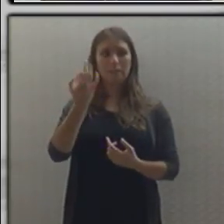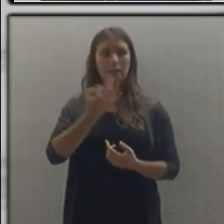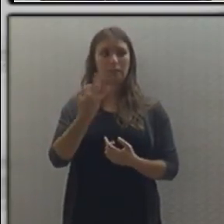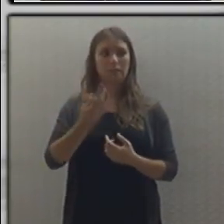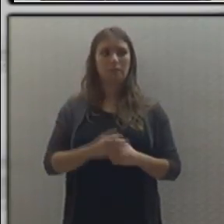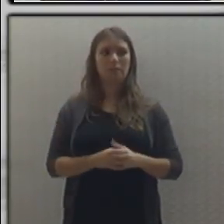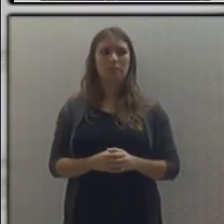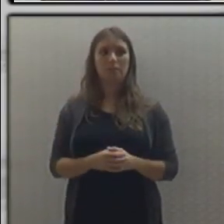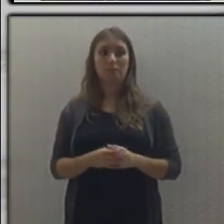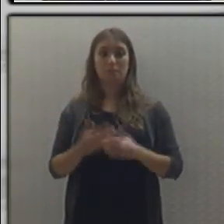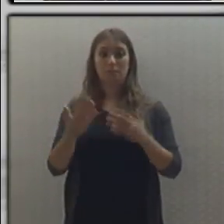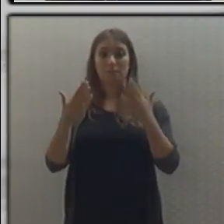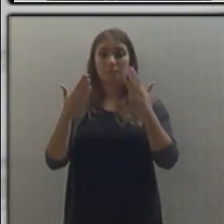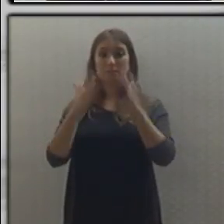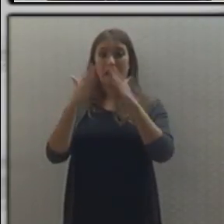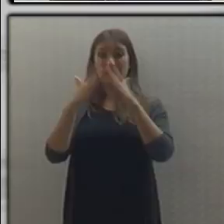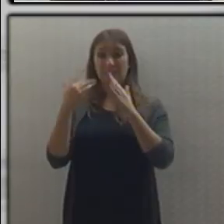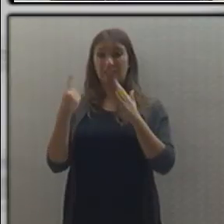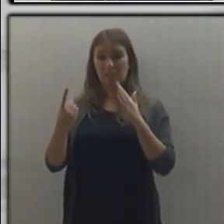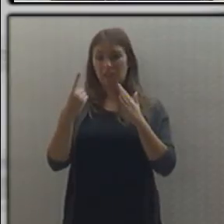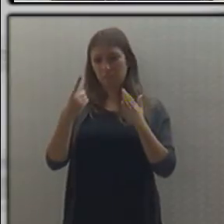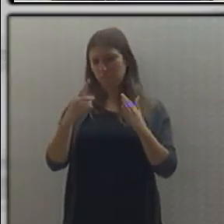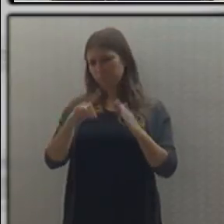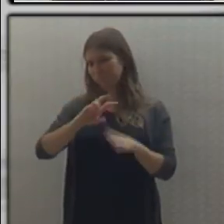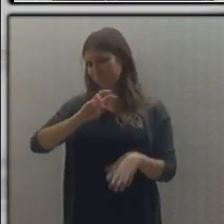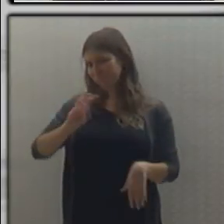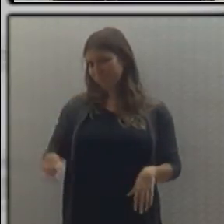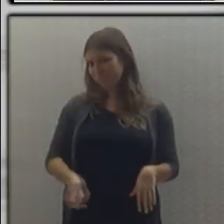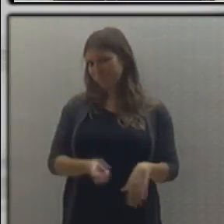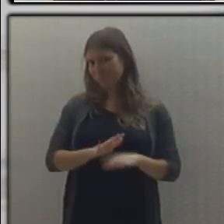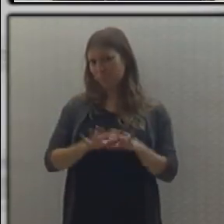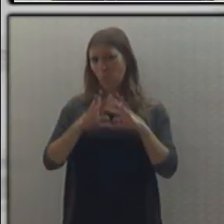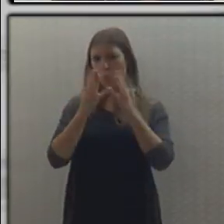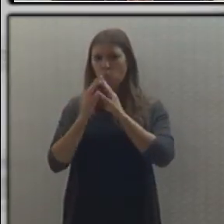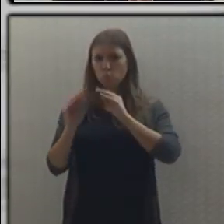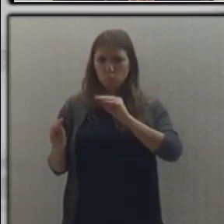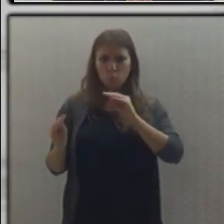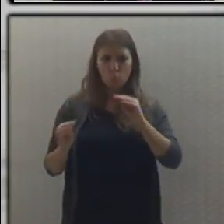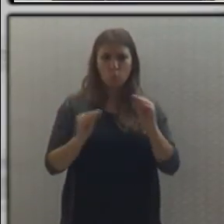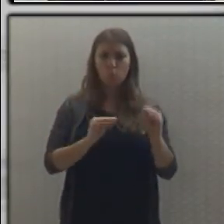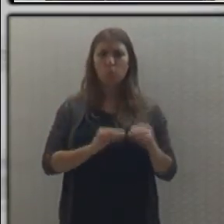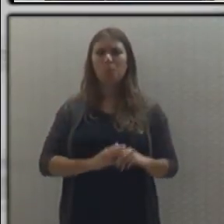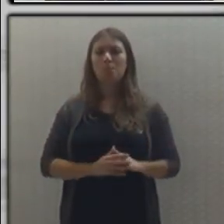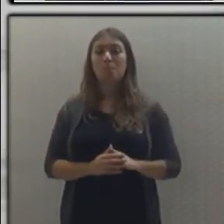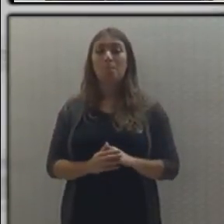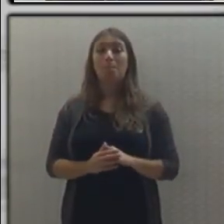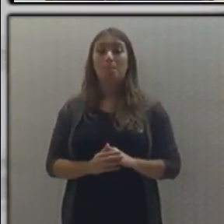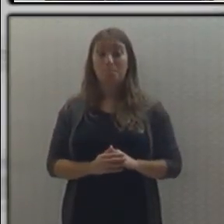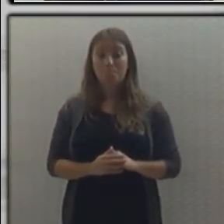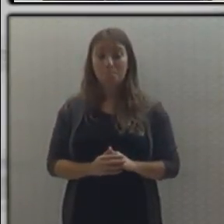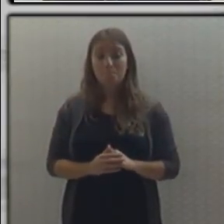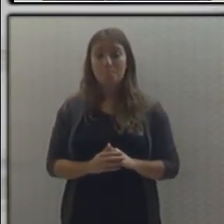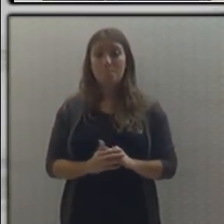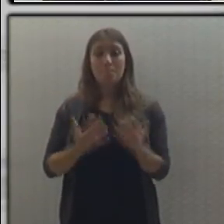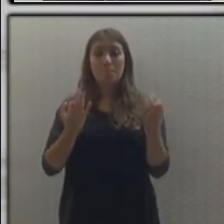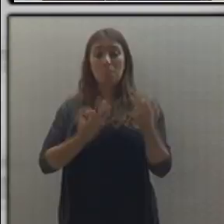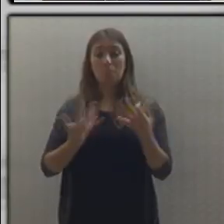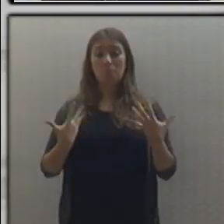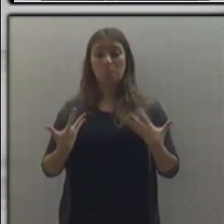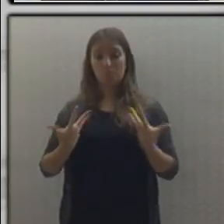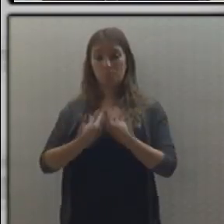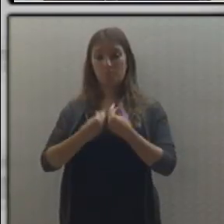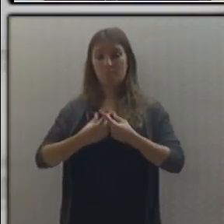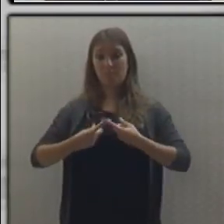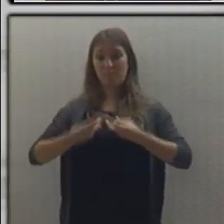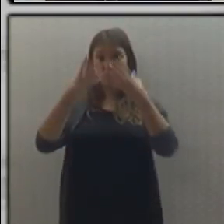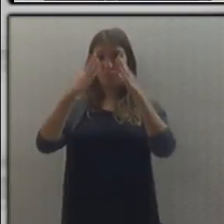bueno, en cada casa era un mundo, ¿no? Con respecto a eso, no solo se trata de convivir dentro del